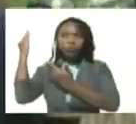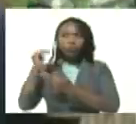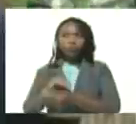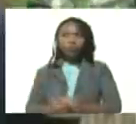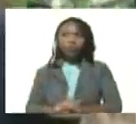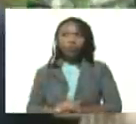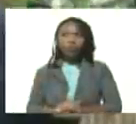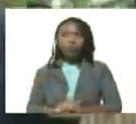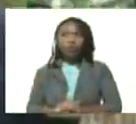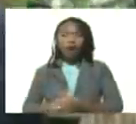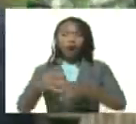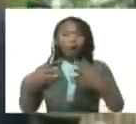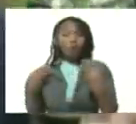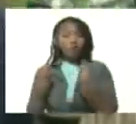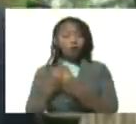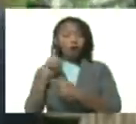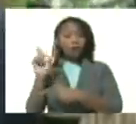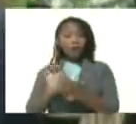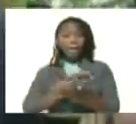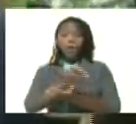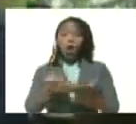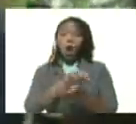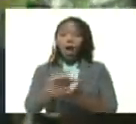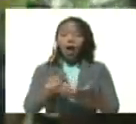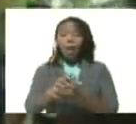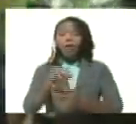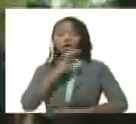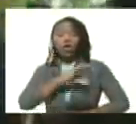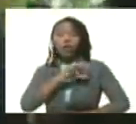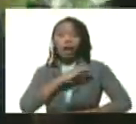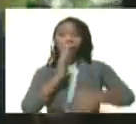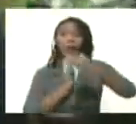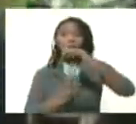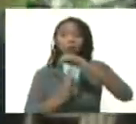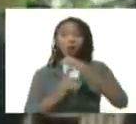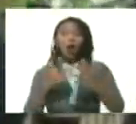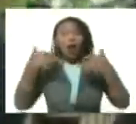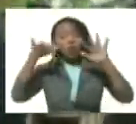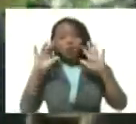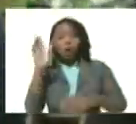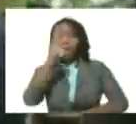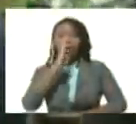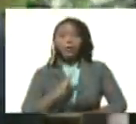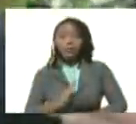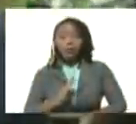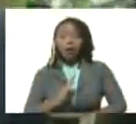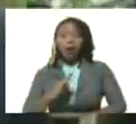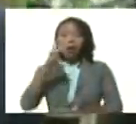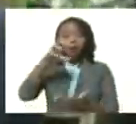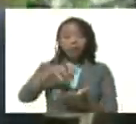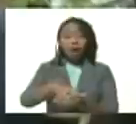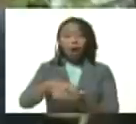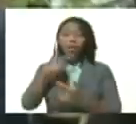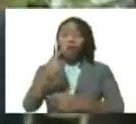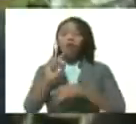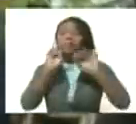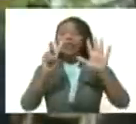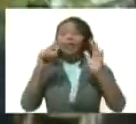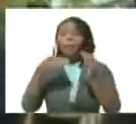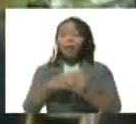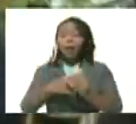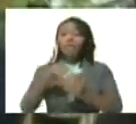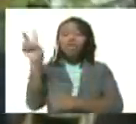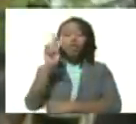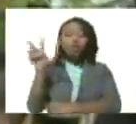Y acompañado de ese problema social de las migraciones, que incluso Brasil, en el estado de Roraima, tiene más de 70.000 venezolanos